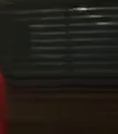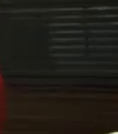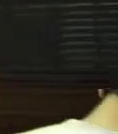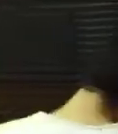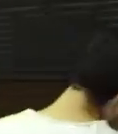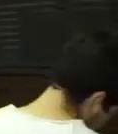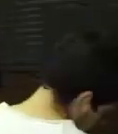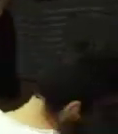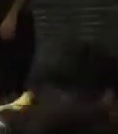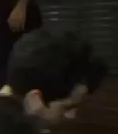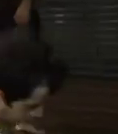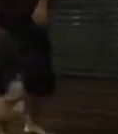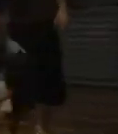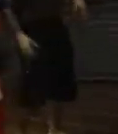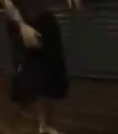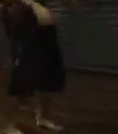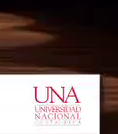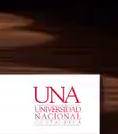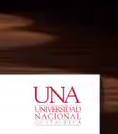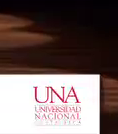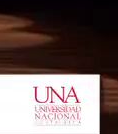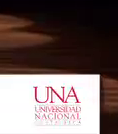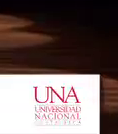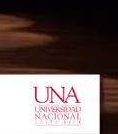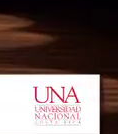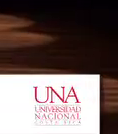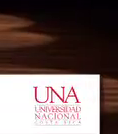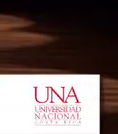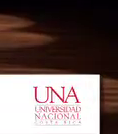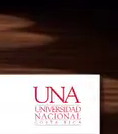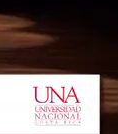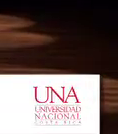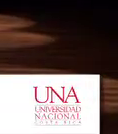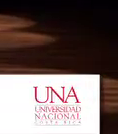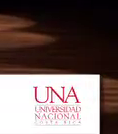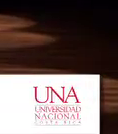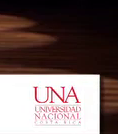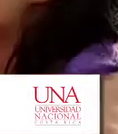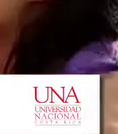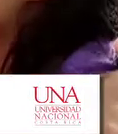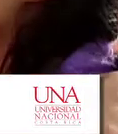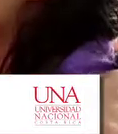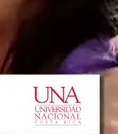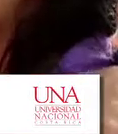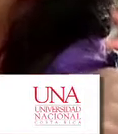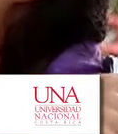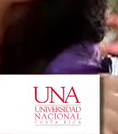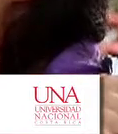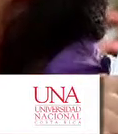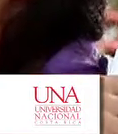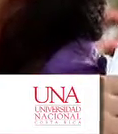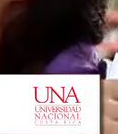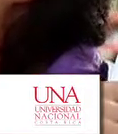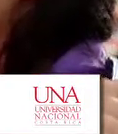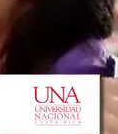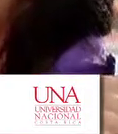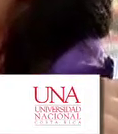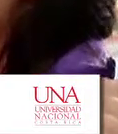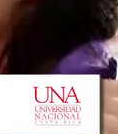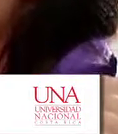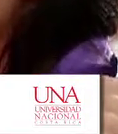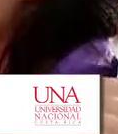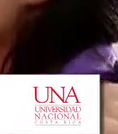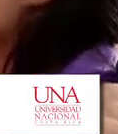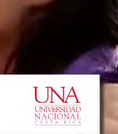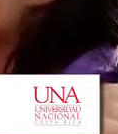de las fechas para sus pruebas de aptitud. Las pruebas de danza serán del 11 al 15 de julio. Artes escénicas iniciará con una charla introductoria